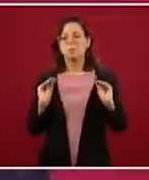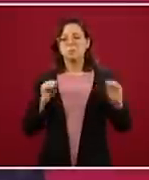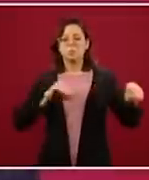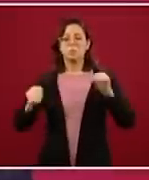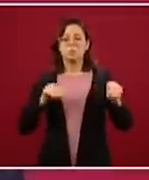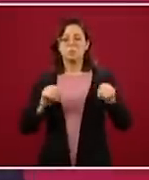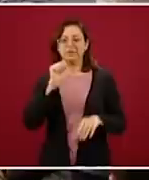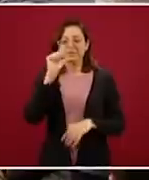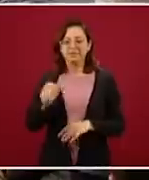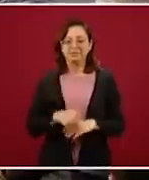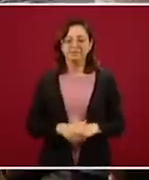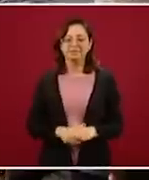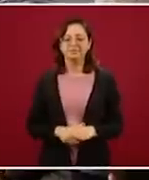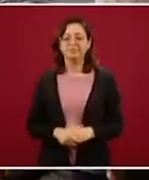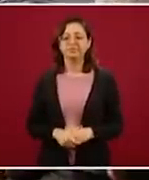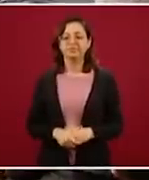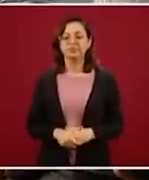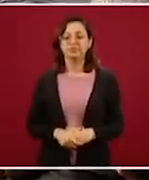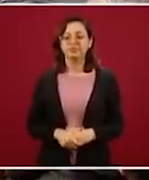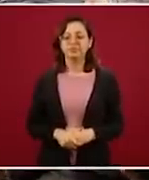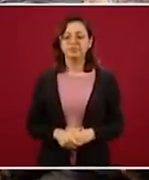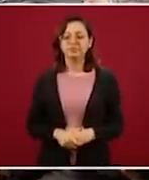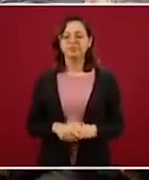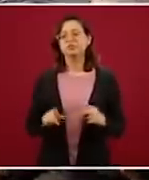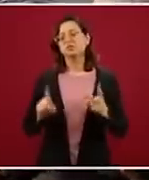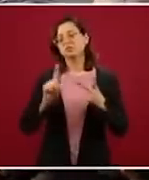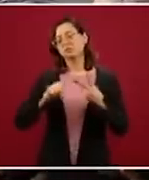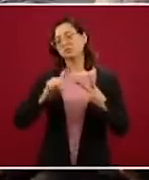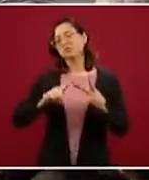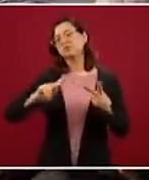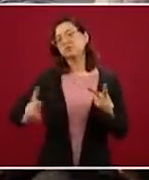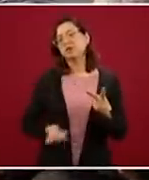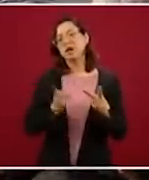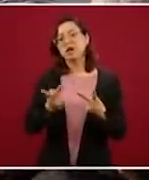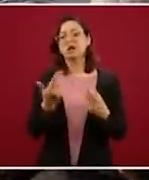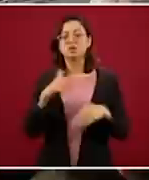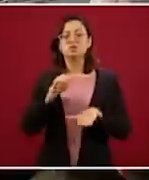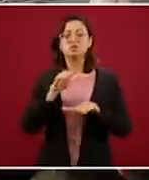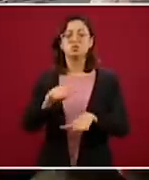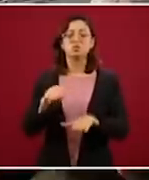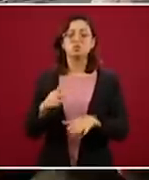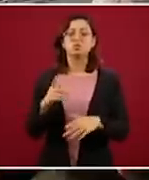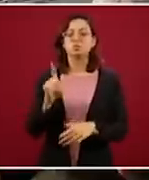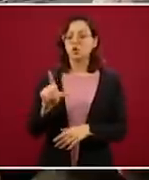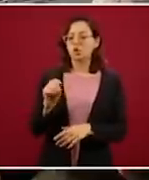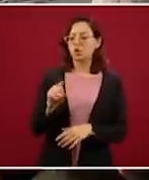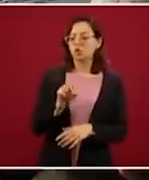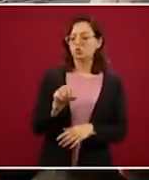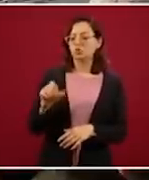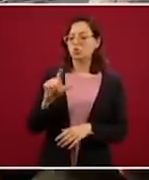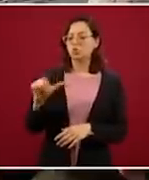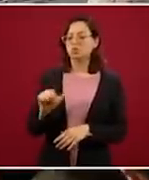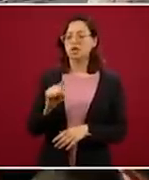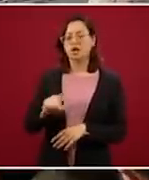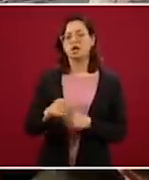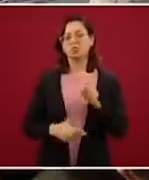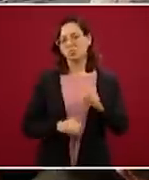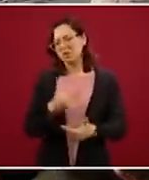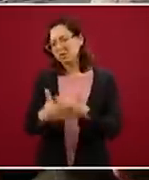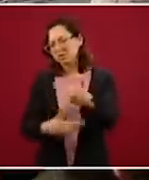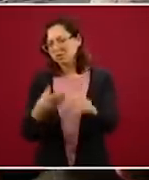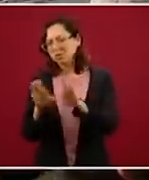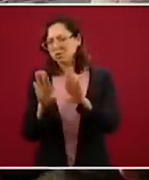corrupción política. Doctor, mi segunda pregunta es respecto al caso Lozoya. ¿Nos puede decir qué avances tienen